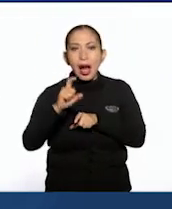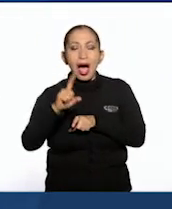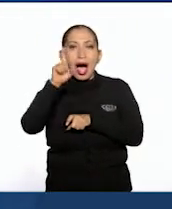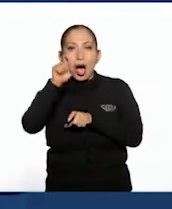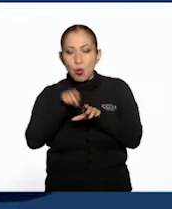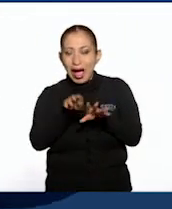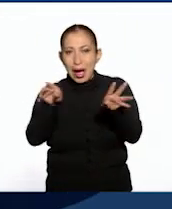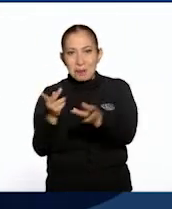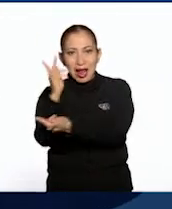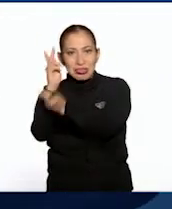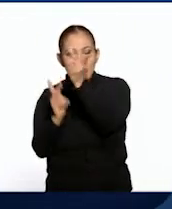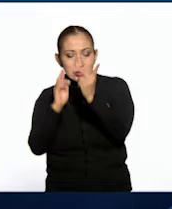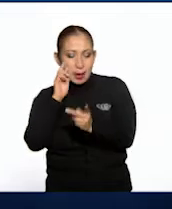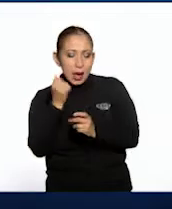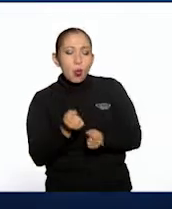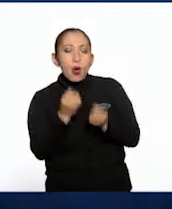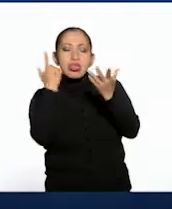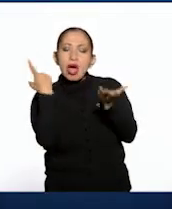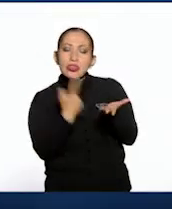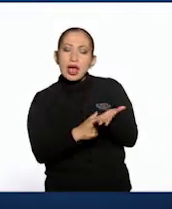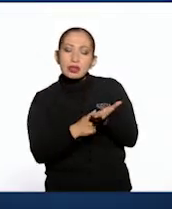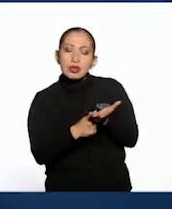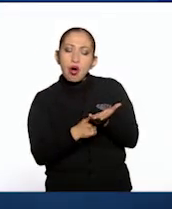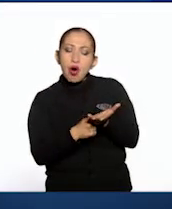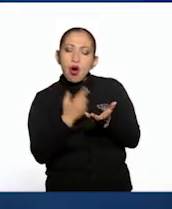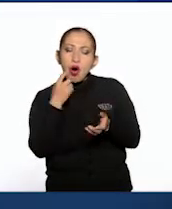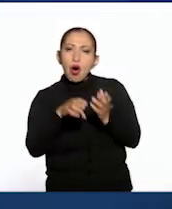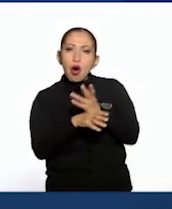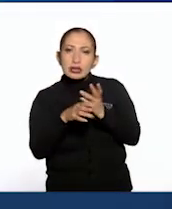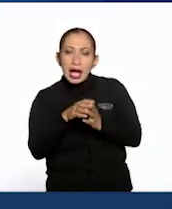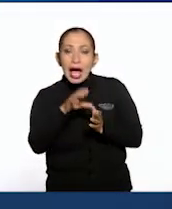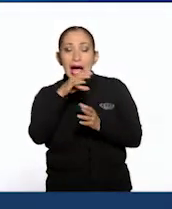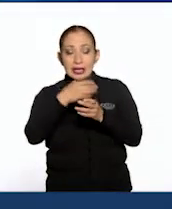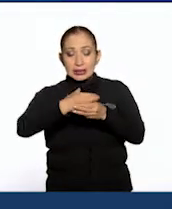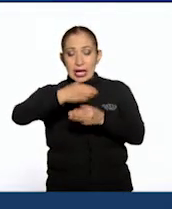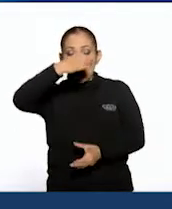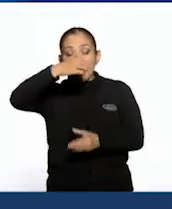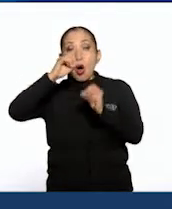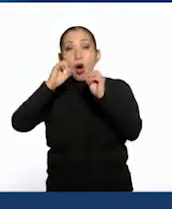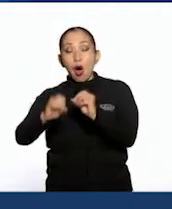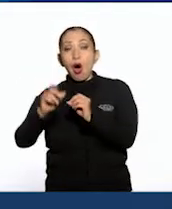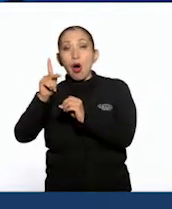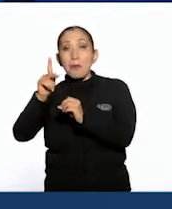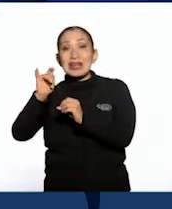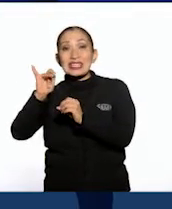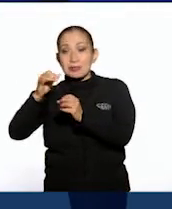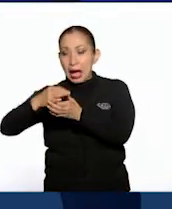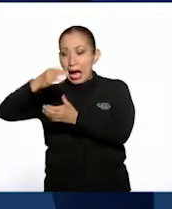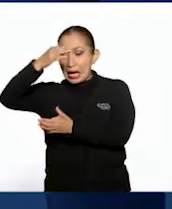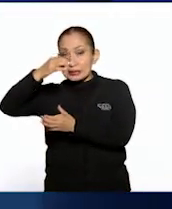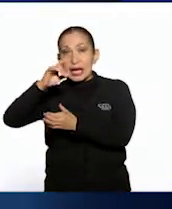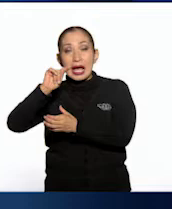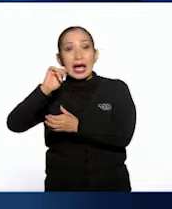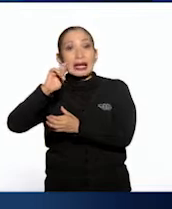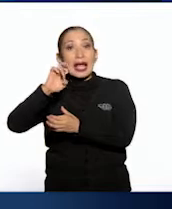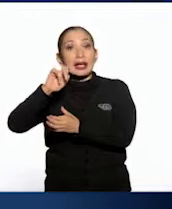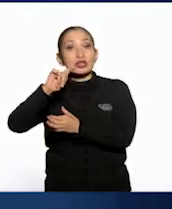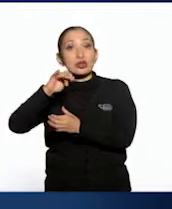eran capaces de calcular el volumen de sólidos, como el cilindro, o de prismas rectos.